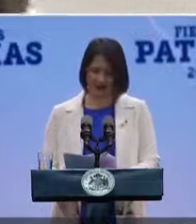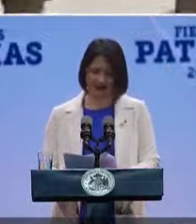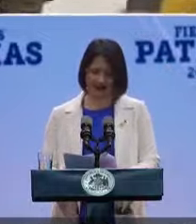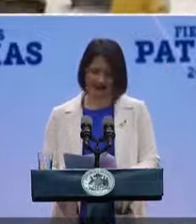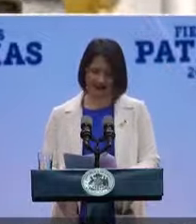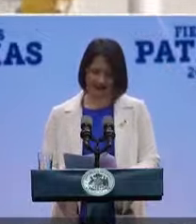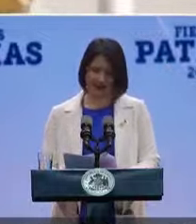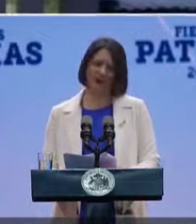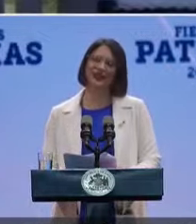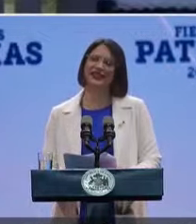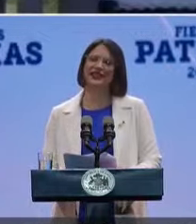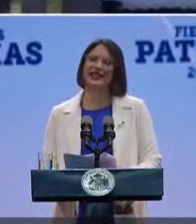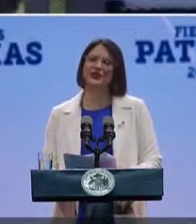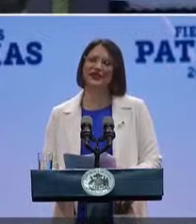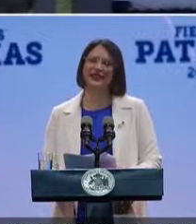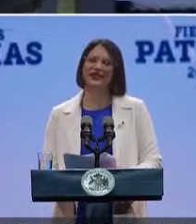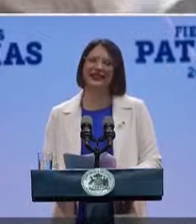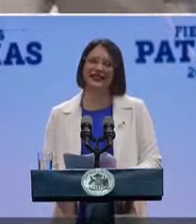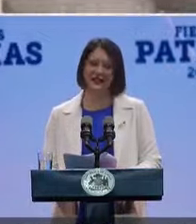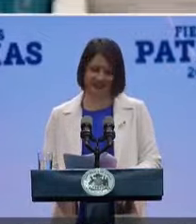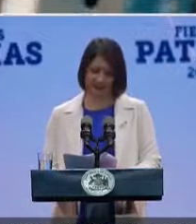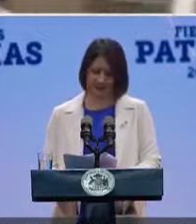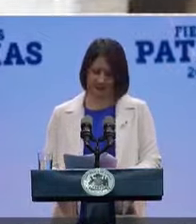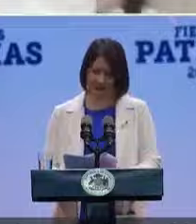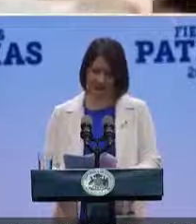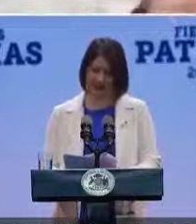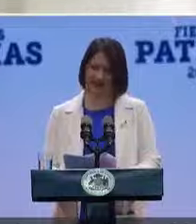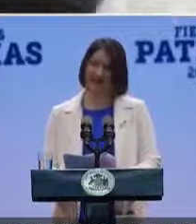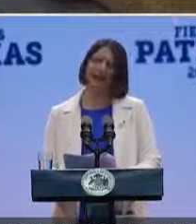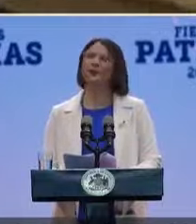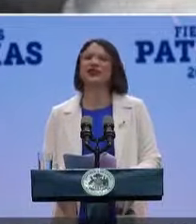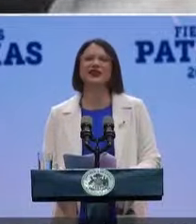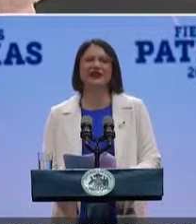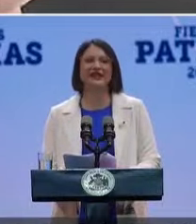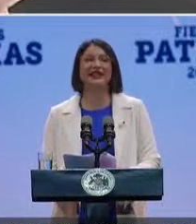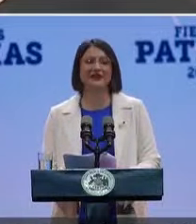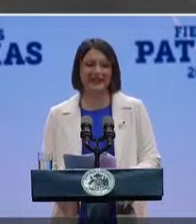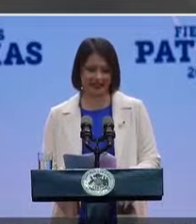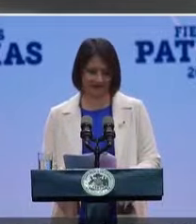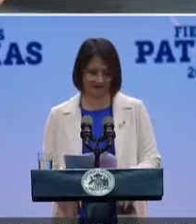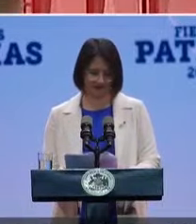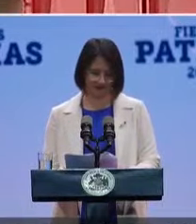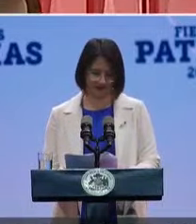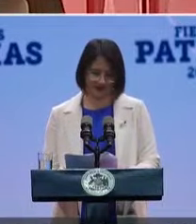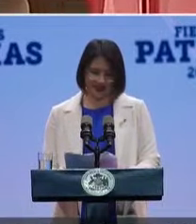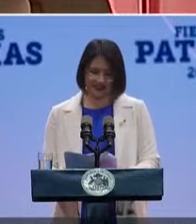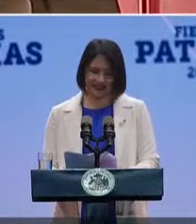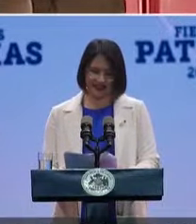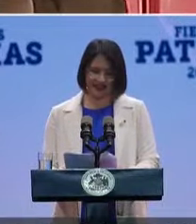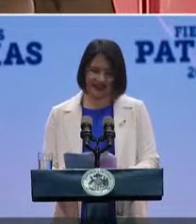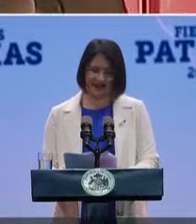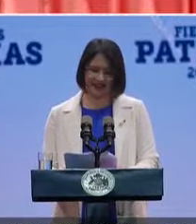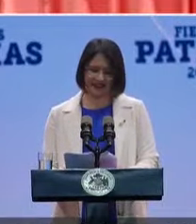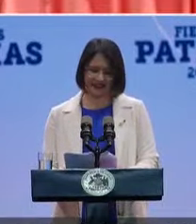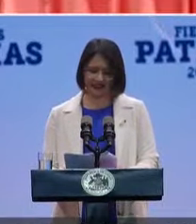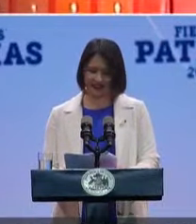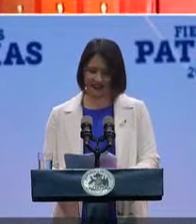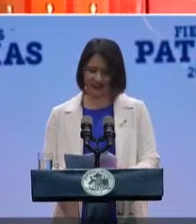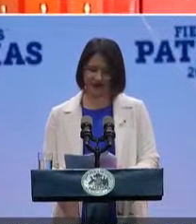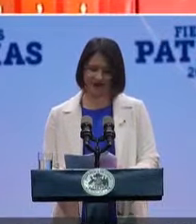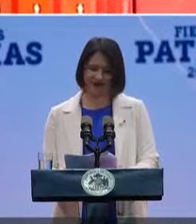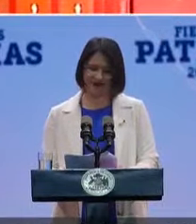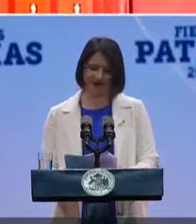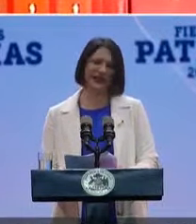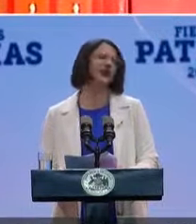228 millones de pesos ocultos en el entretecho de esta botillería, en un horno microondas, en un viejo aparador en desuso detrás de unas cajas de